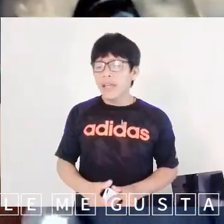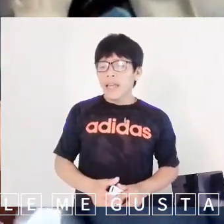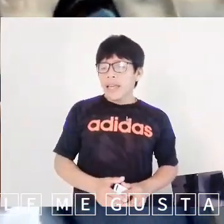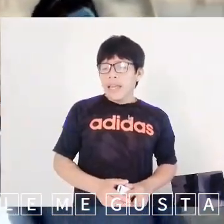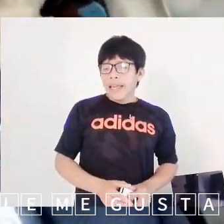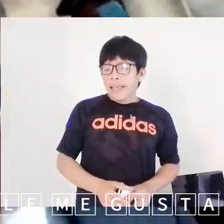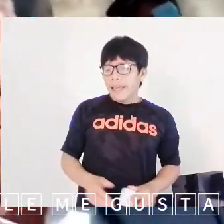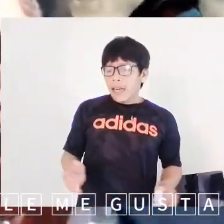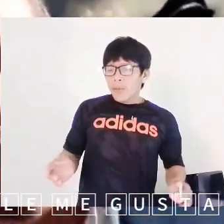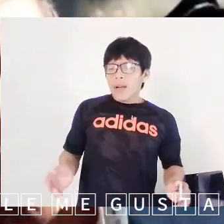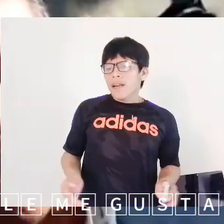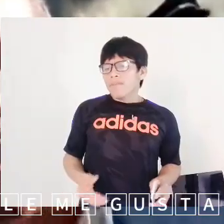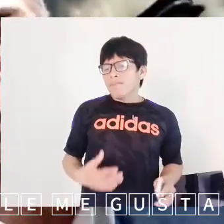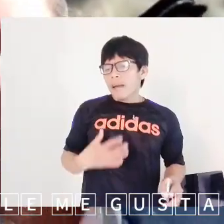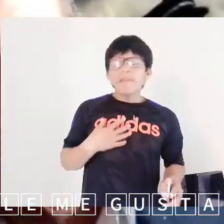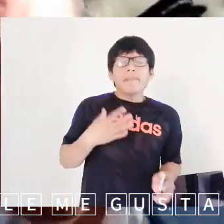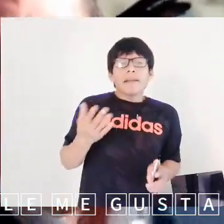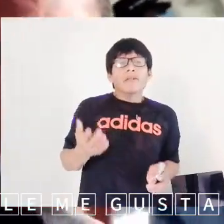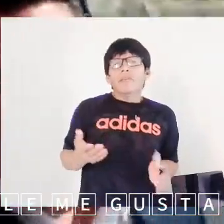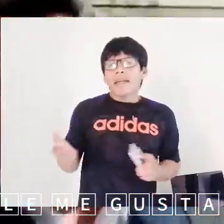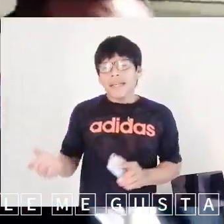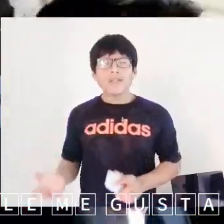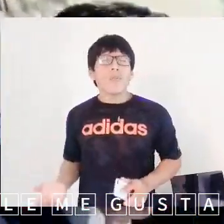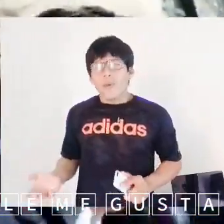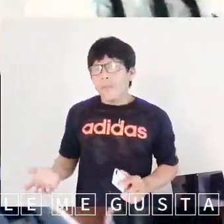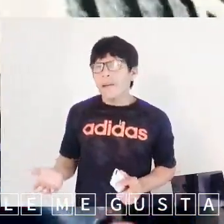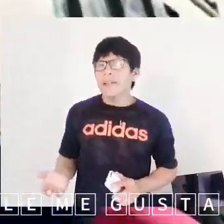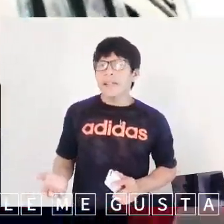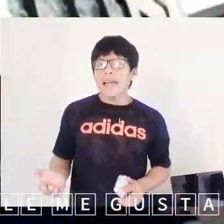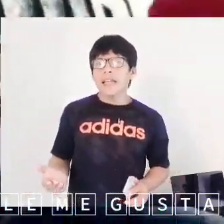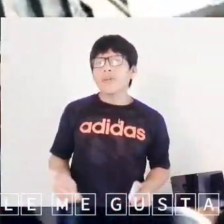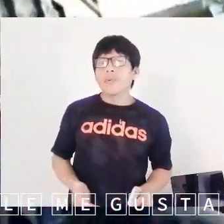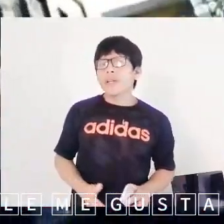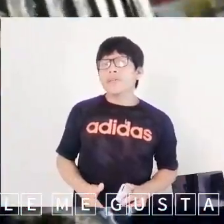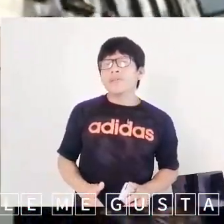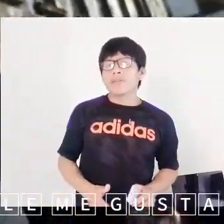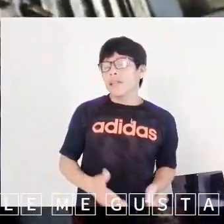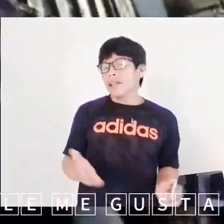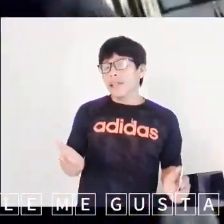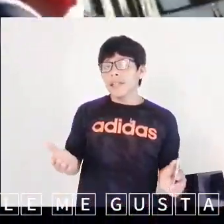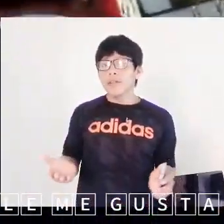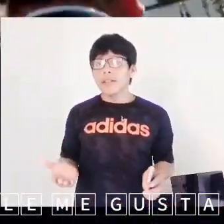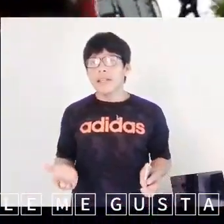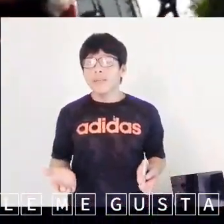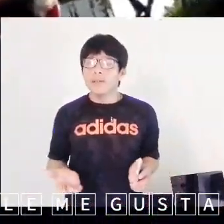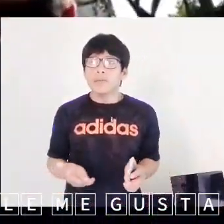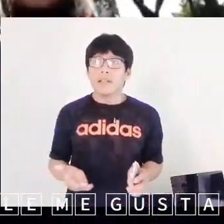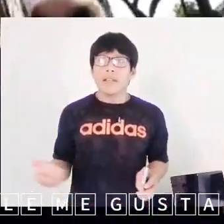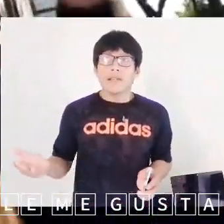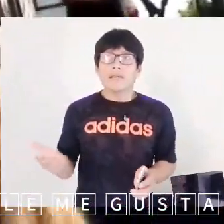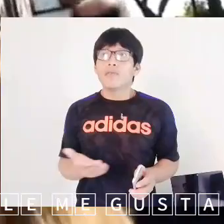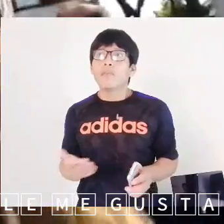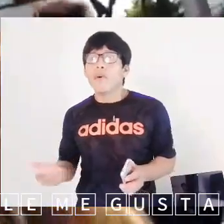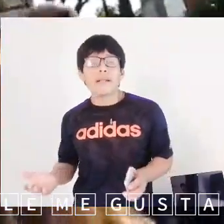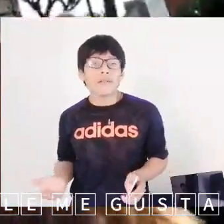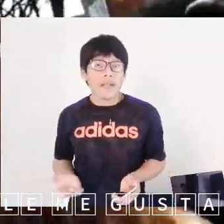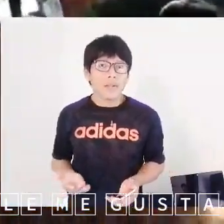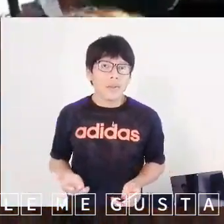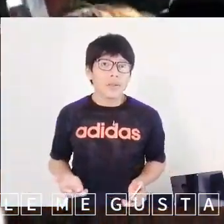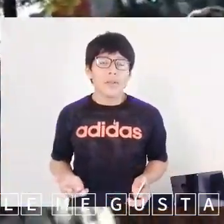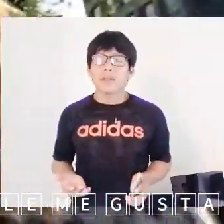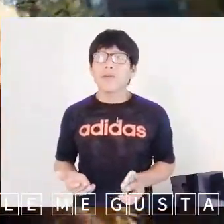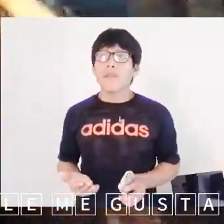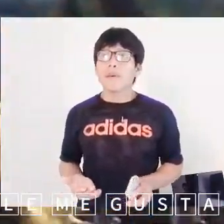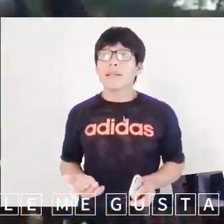regaño, que el cual a mí me pareció un buen gesto por parte de Alito Moreno, en el sentido de que, bueno, no puedo